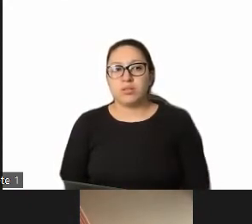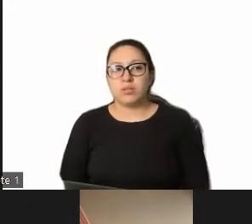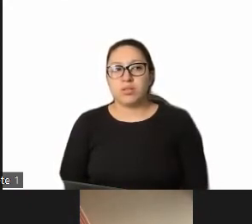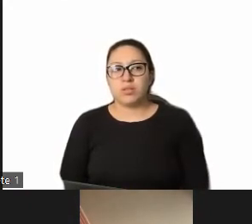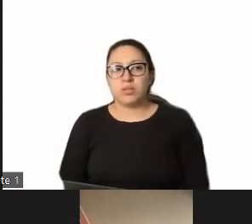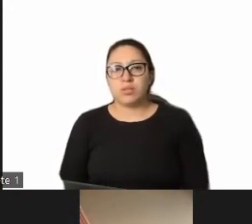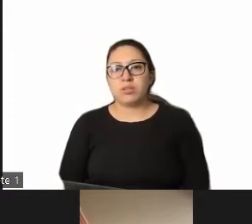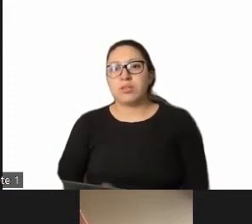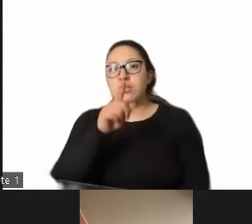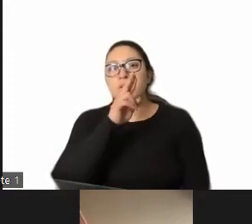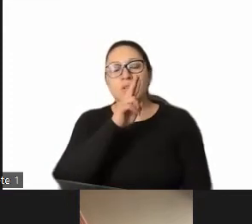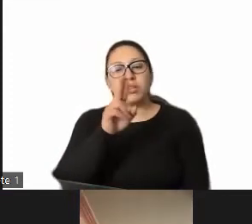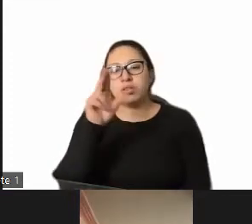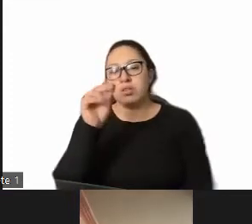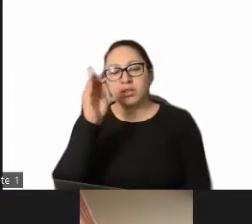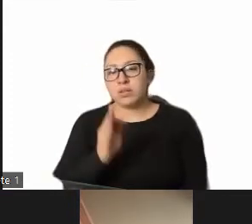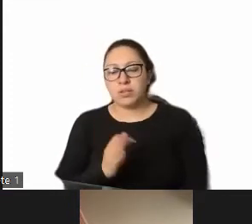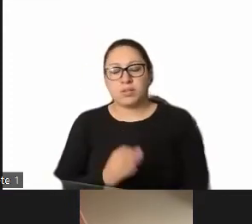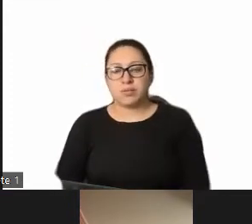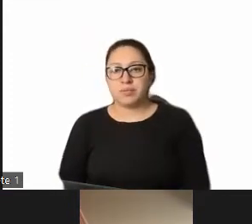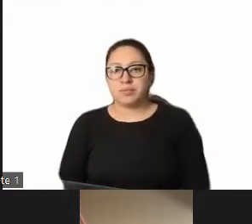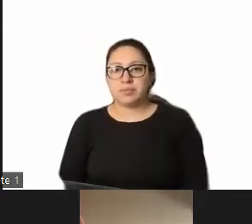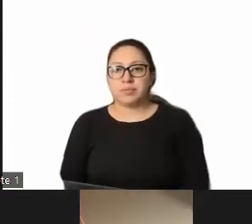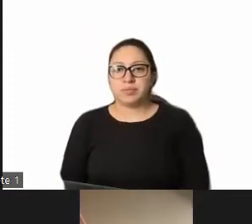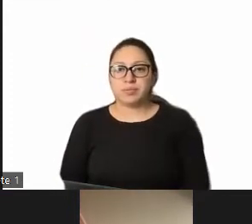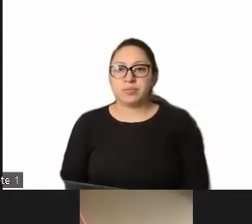Por la negativa de que se retire.